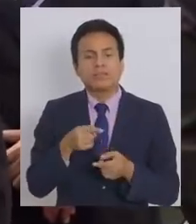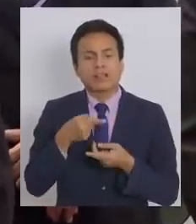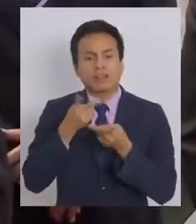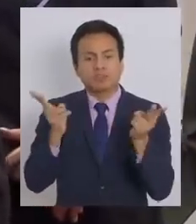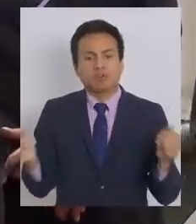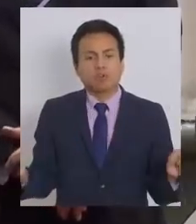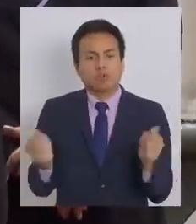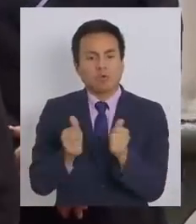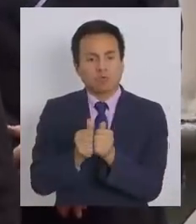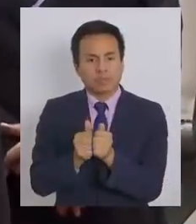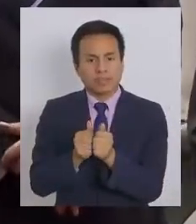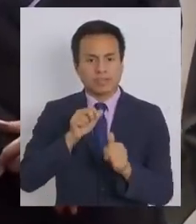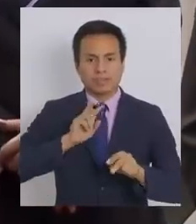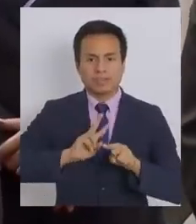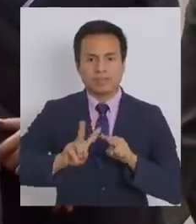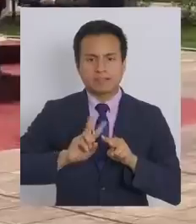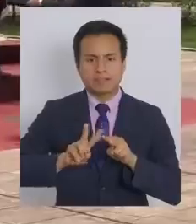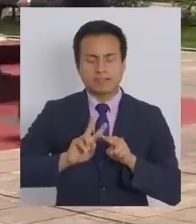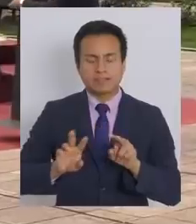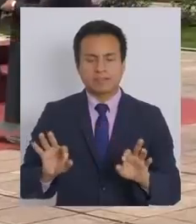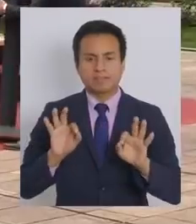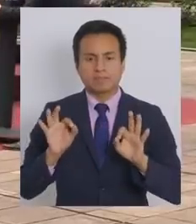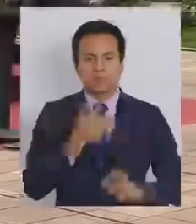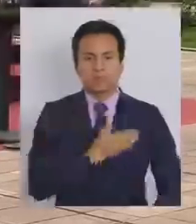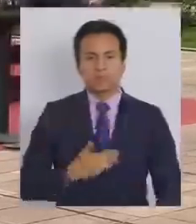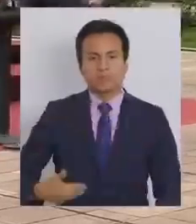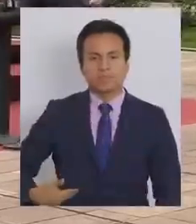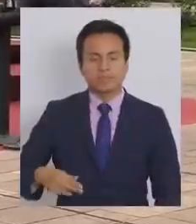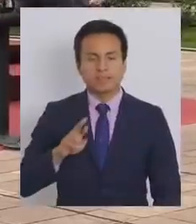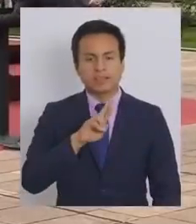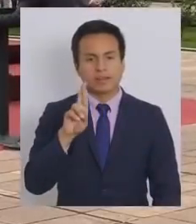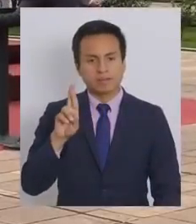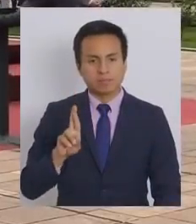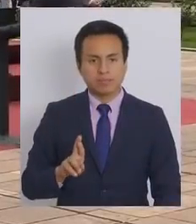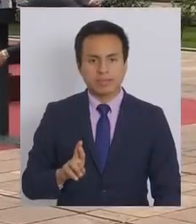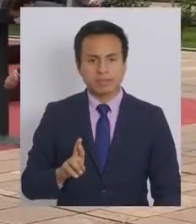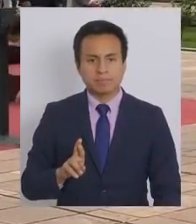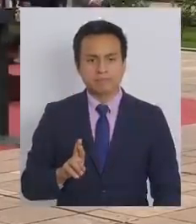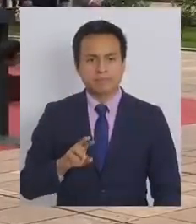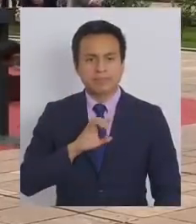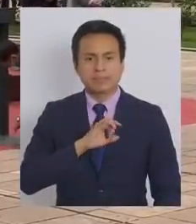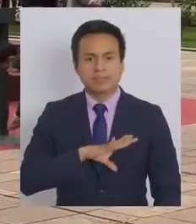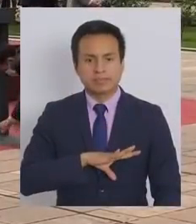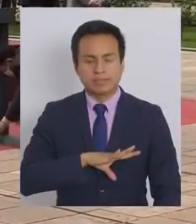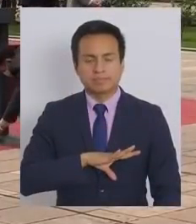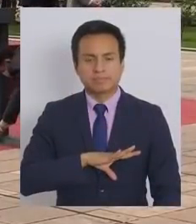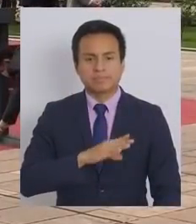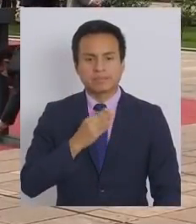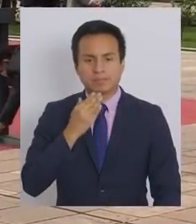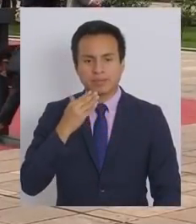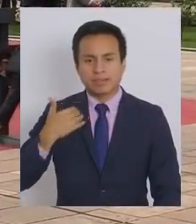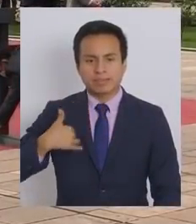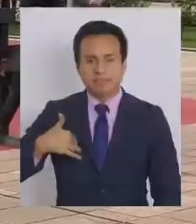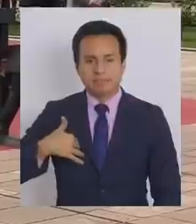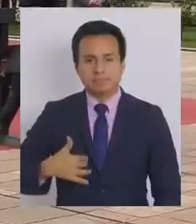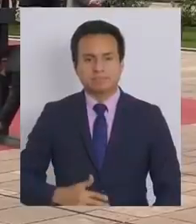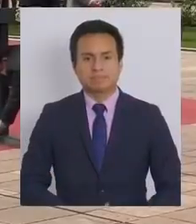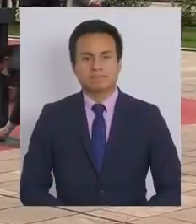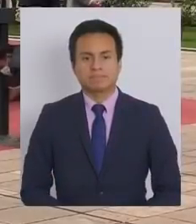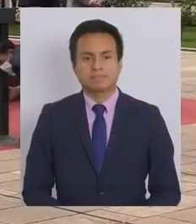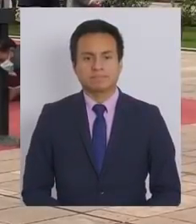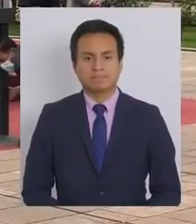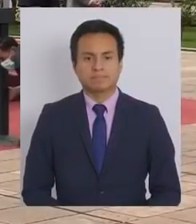conjunta que realizarán los excelentísimos presidentes de la República de Chile y Argentina.